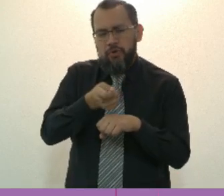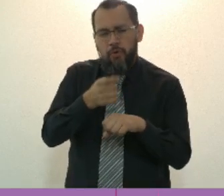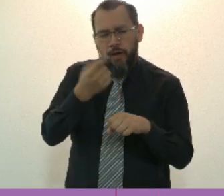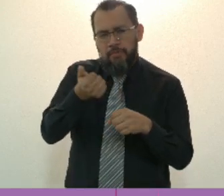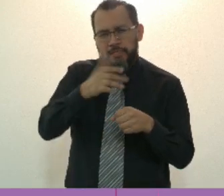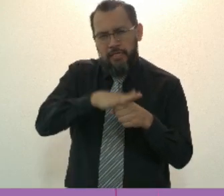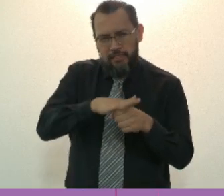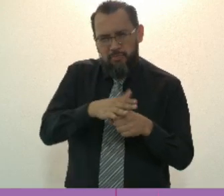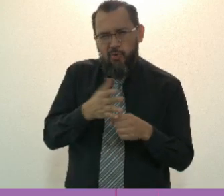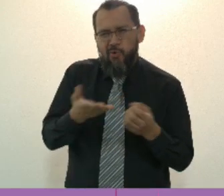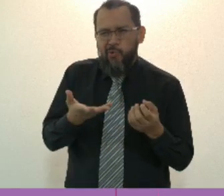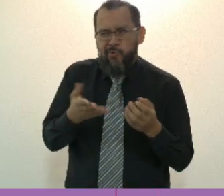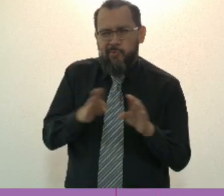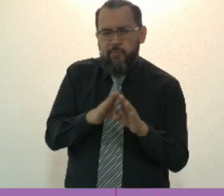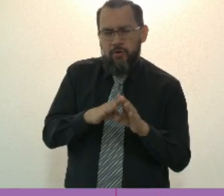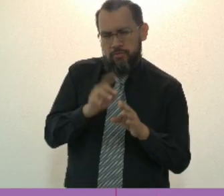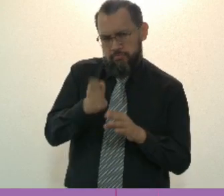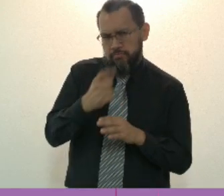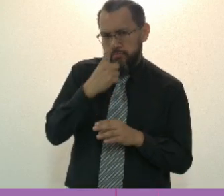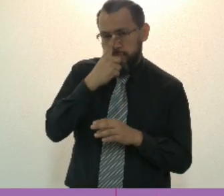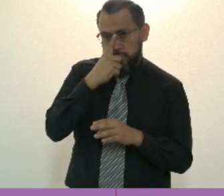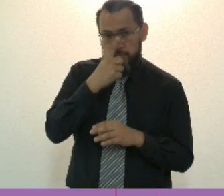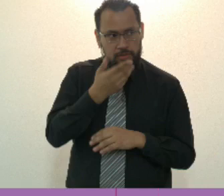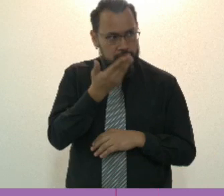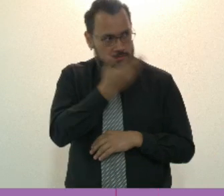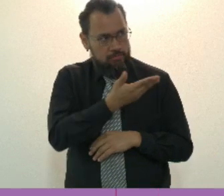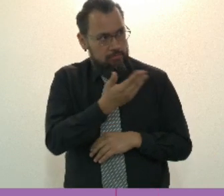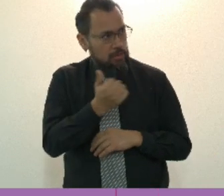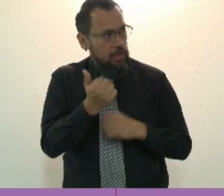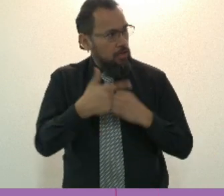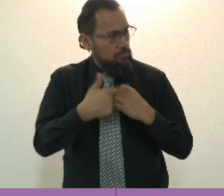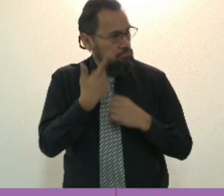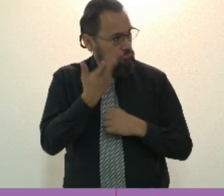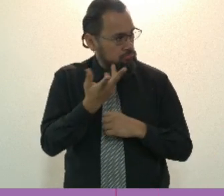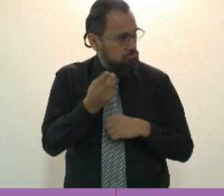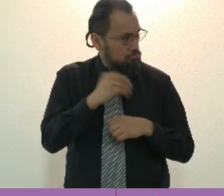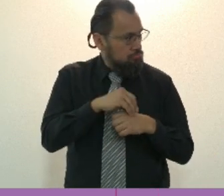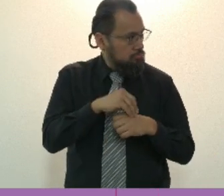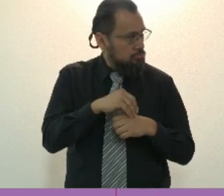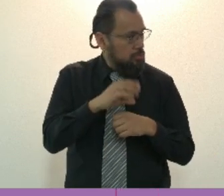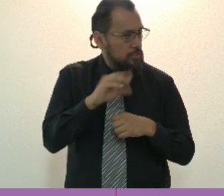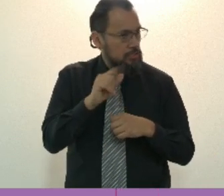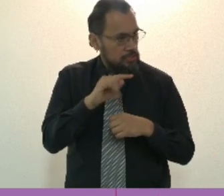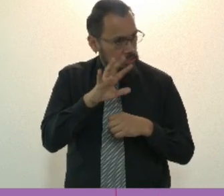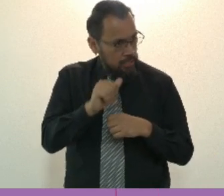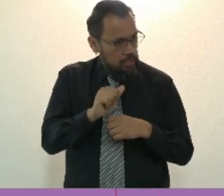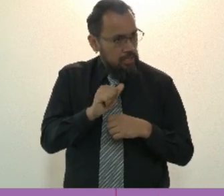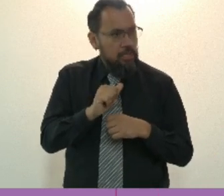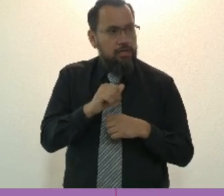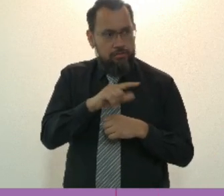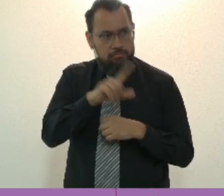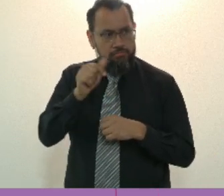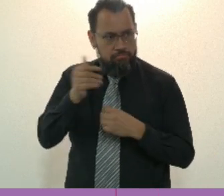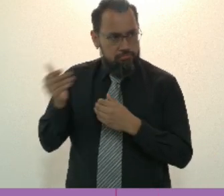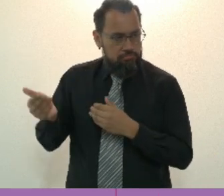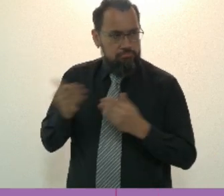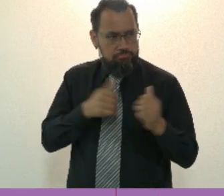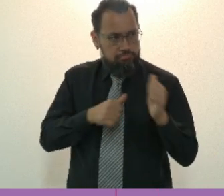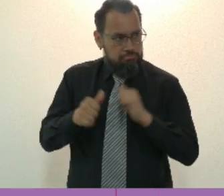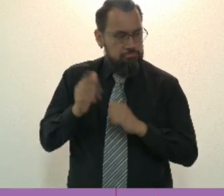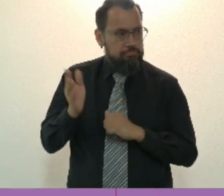gustan, nuevamente empezamos por allá. Si algo quiere comentar, la maestra Cristina y posteriormente el doctor.